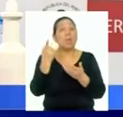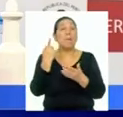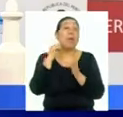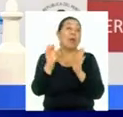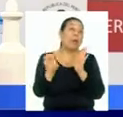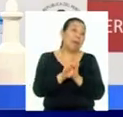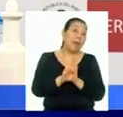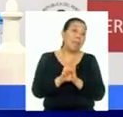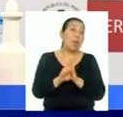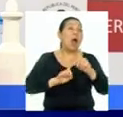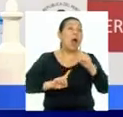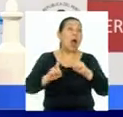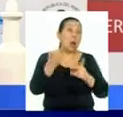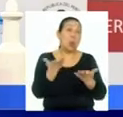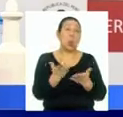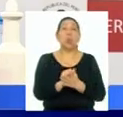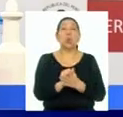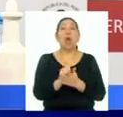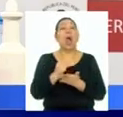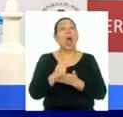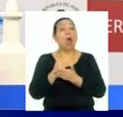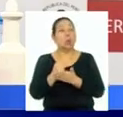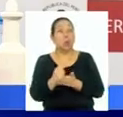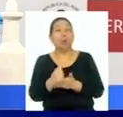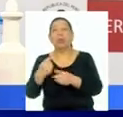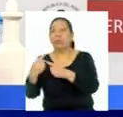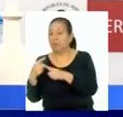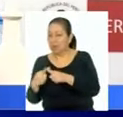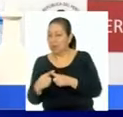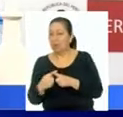incluso algunas de tipo de ayuda sanitaria.